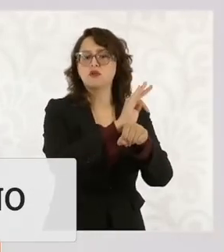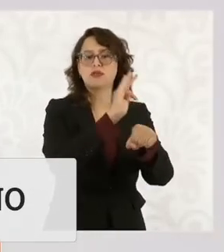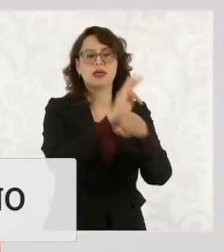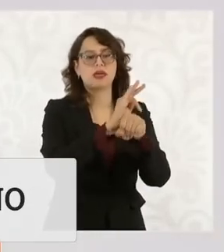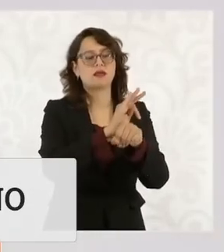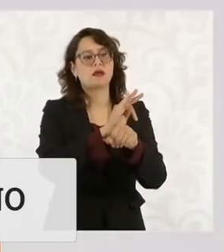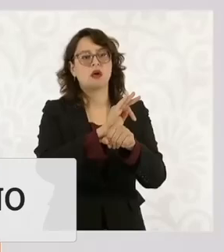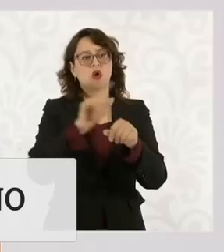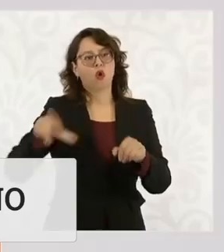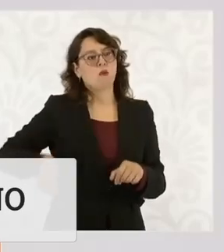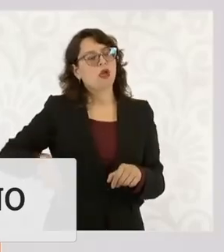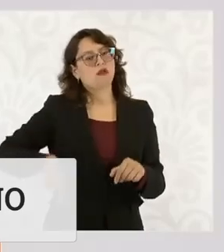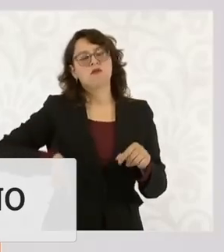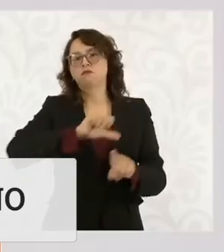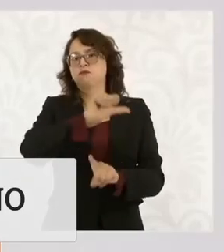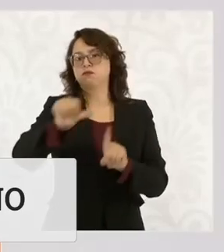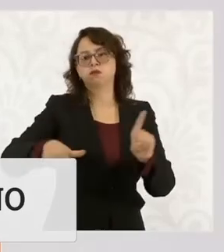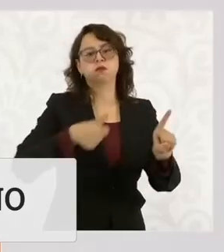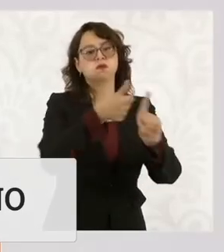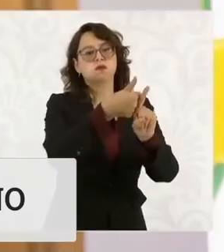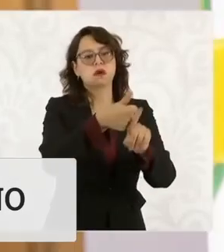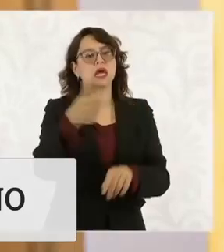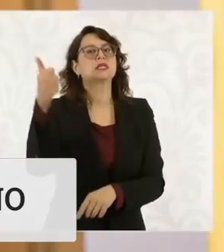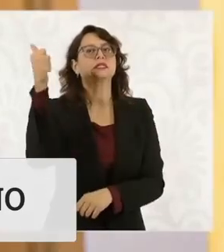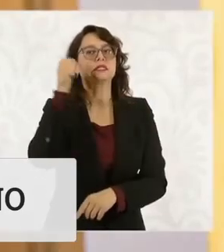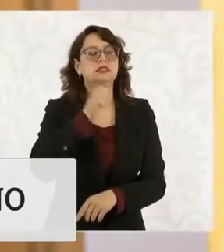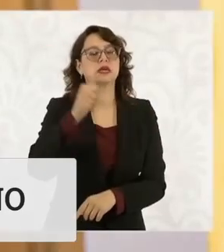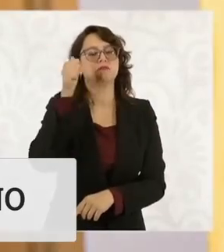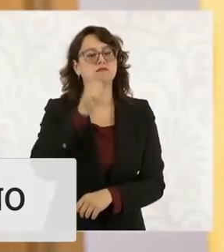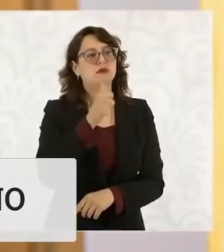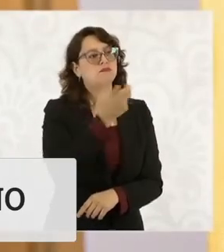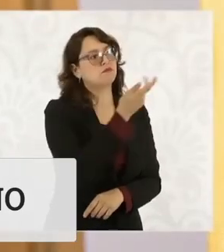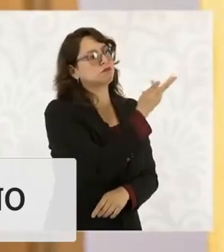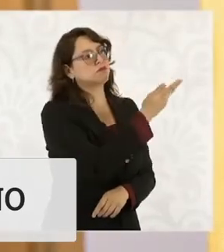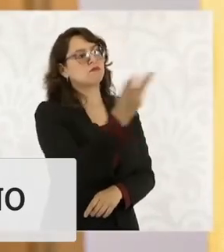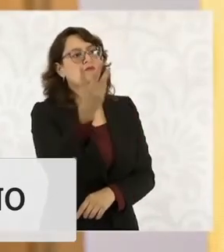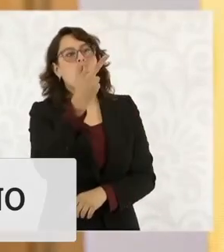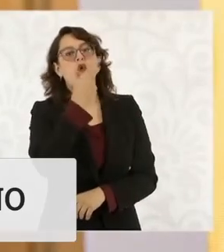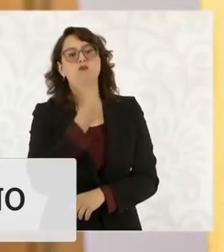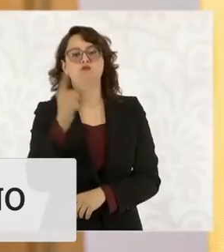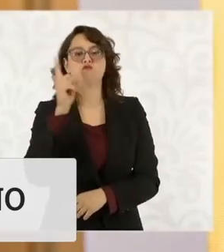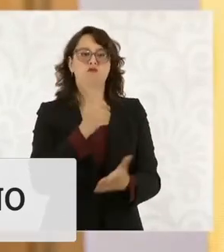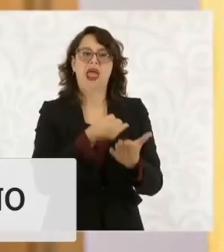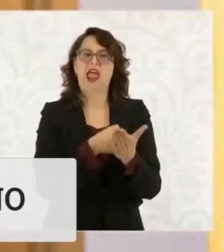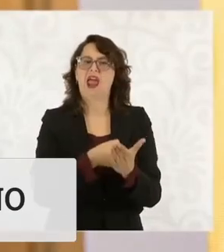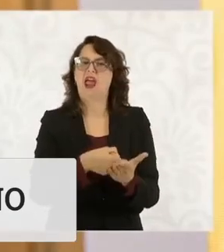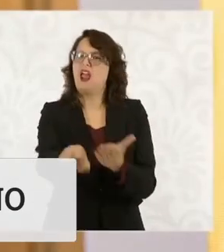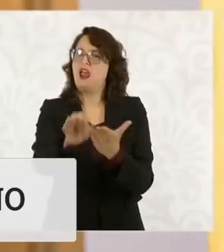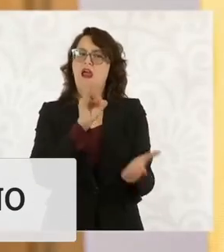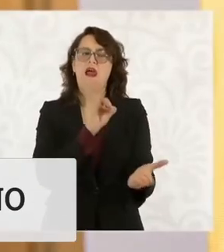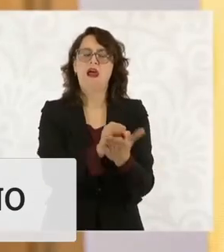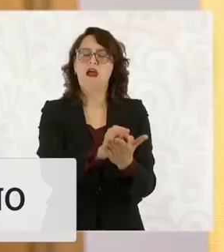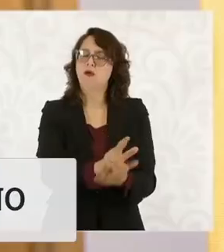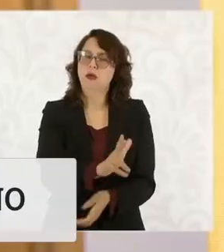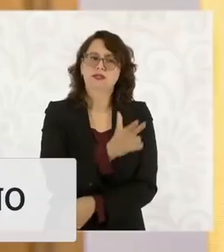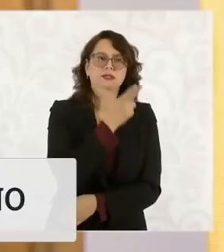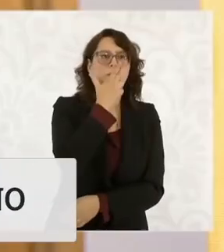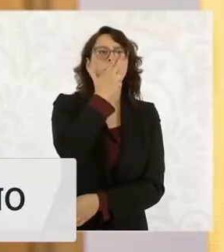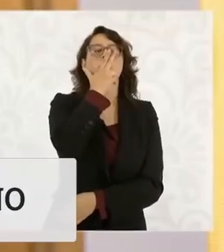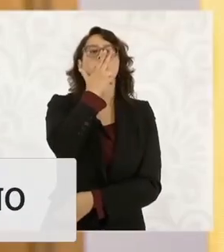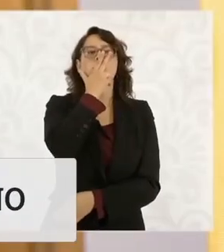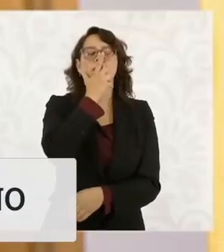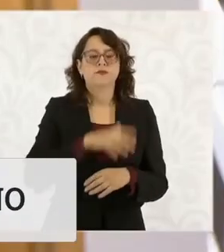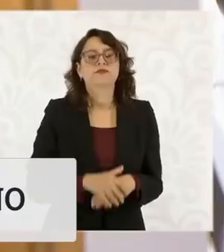acompañados siempre por su gobierno. Saben que los consideramos héroes y heroínas de México.